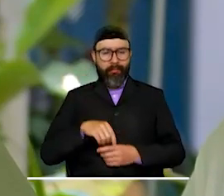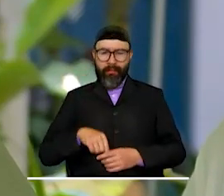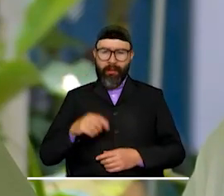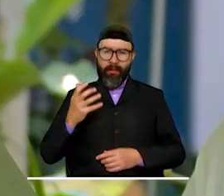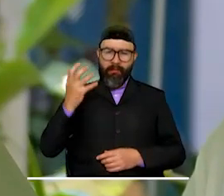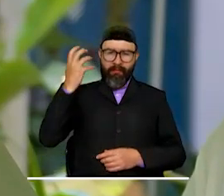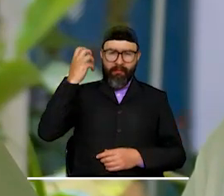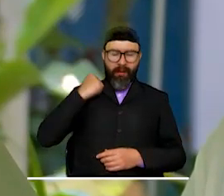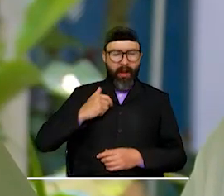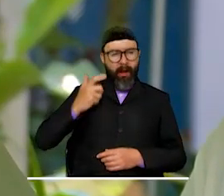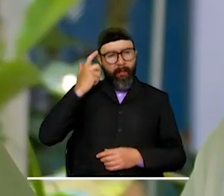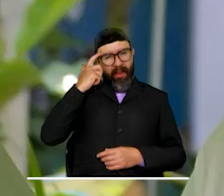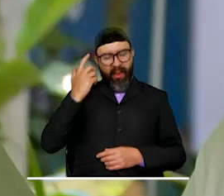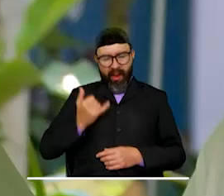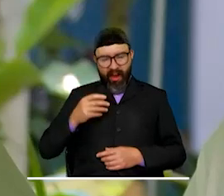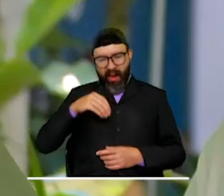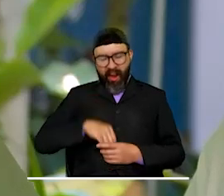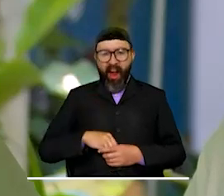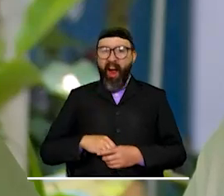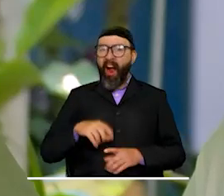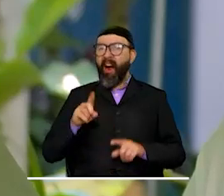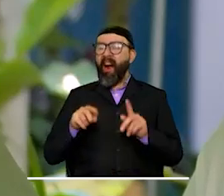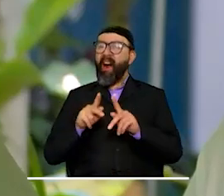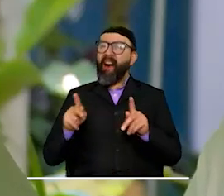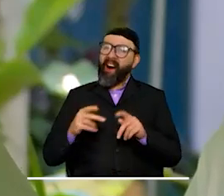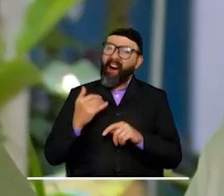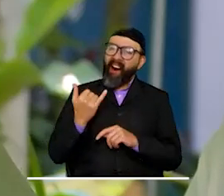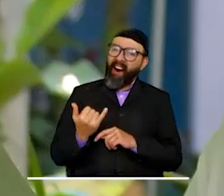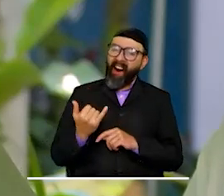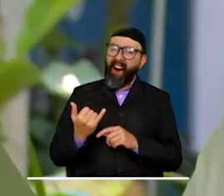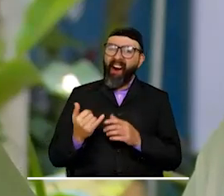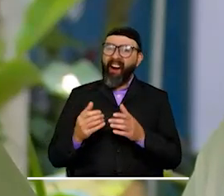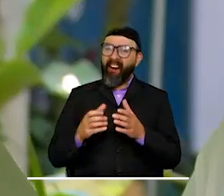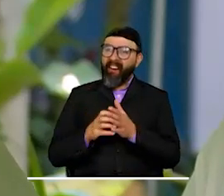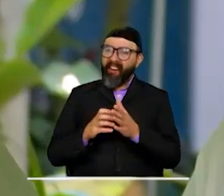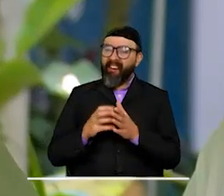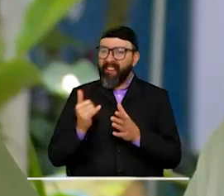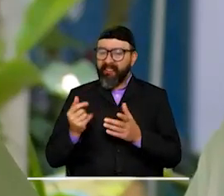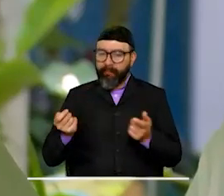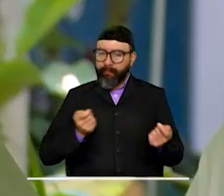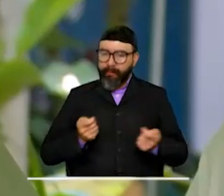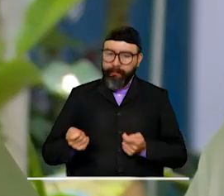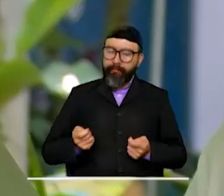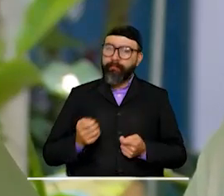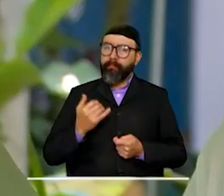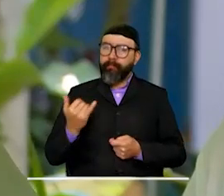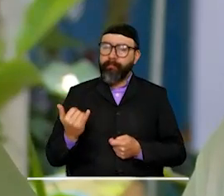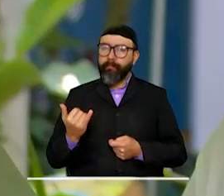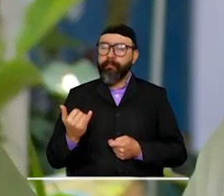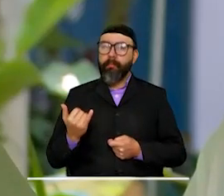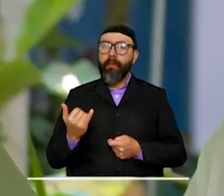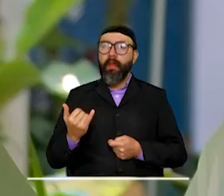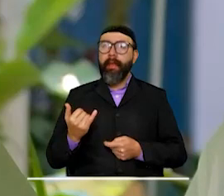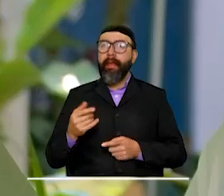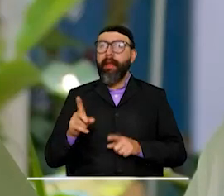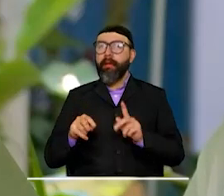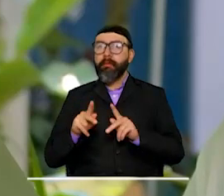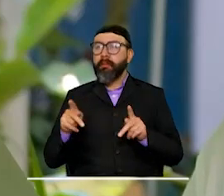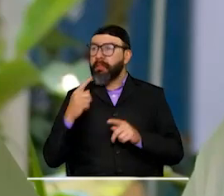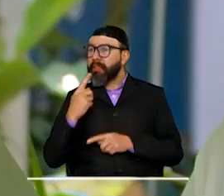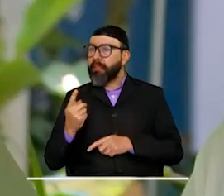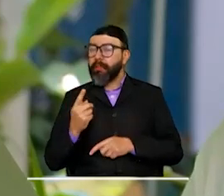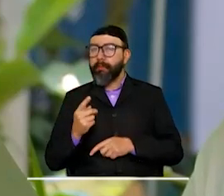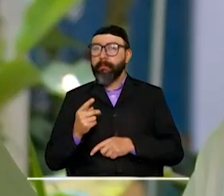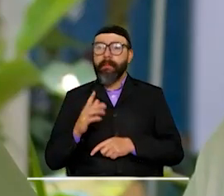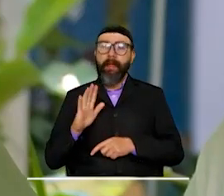del tratamiento, dentro de las personas que hacen tratamientos para ello, y a los pacientes les dicen que los